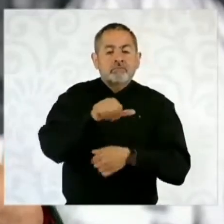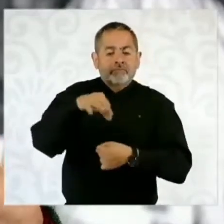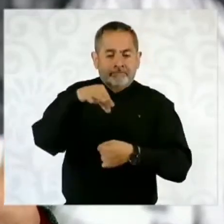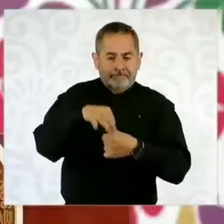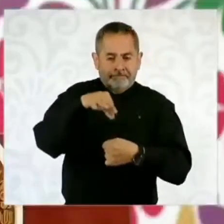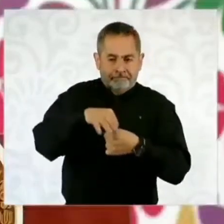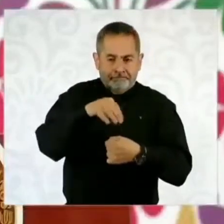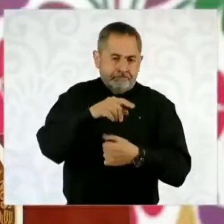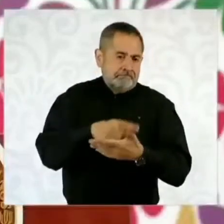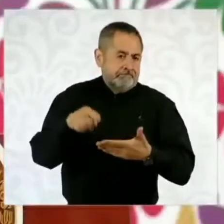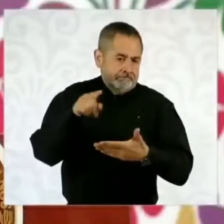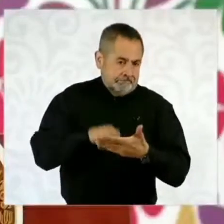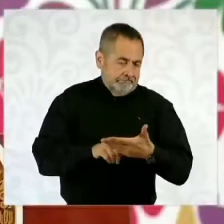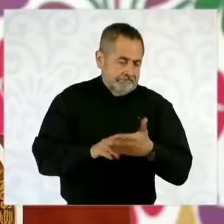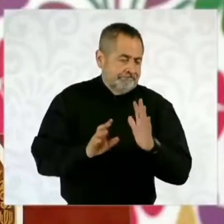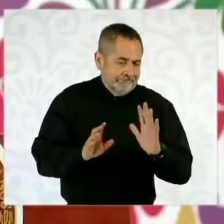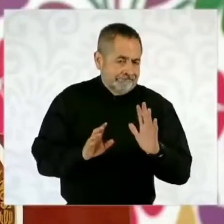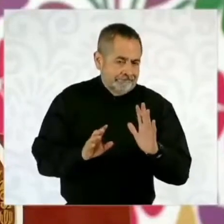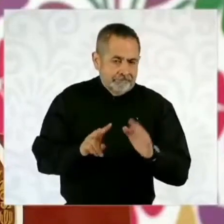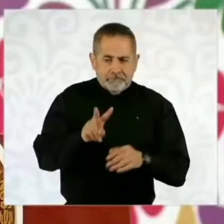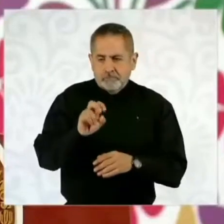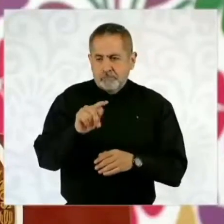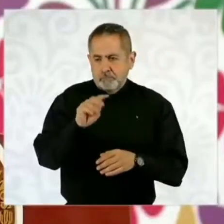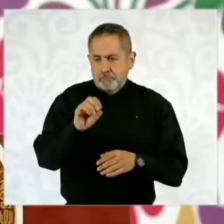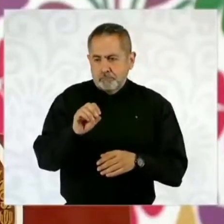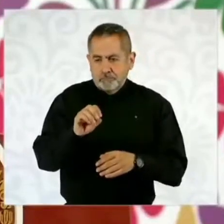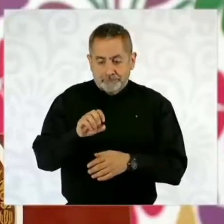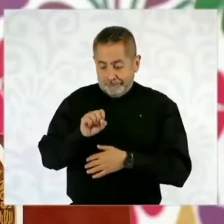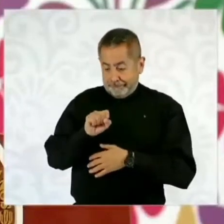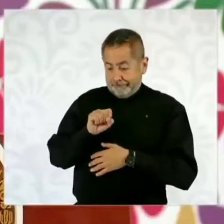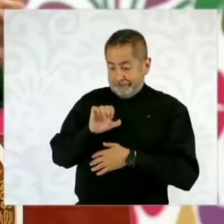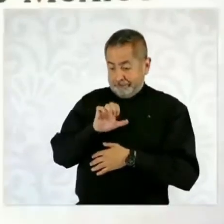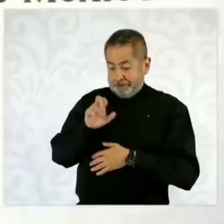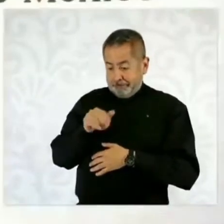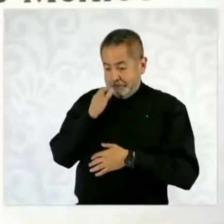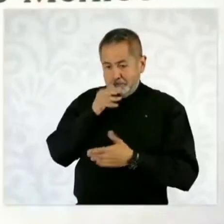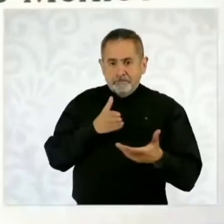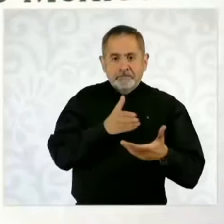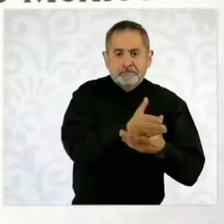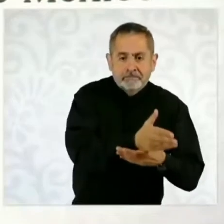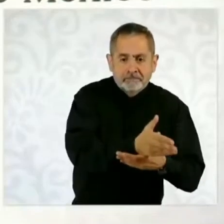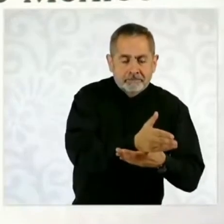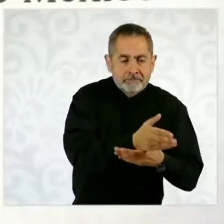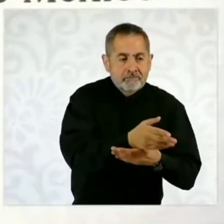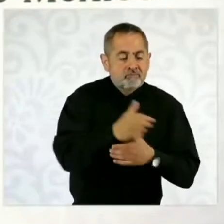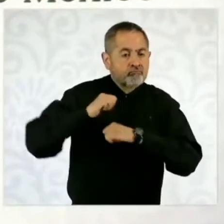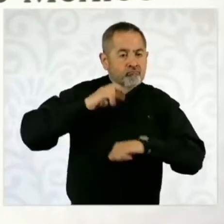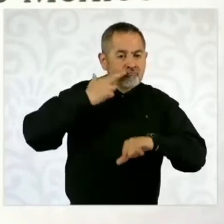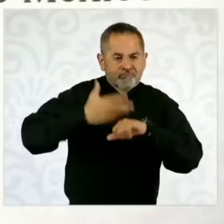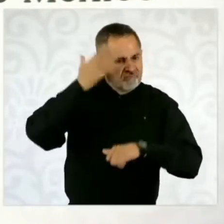una controversia, de un amparo, de un juicio, es el electoral.